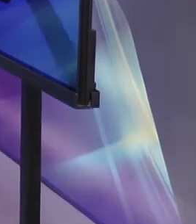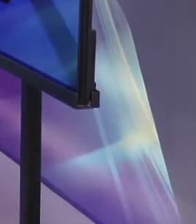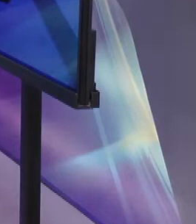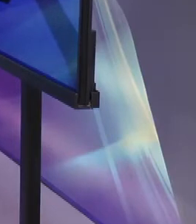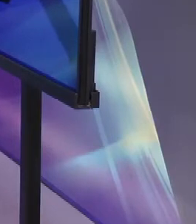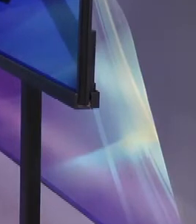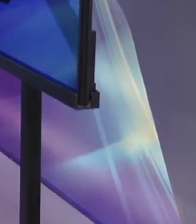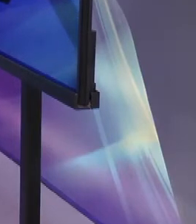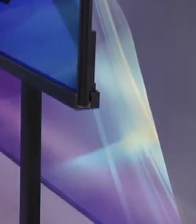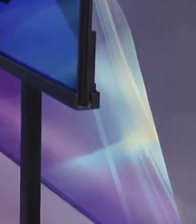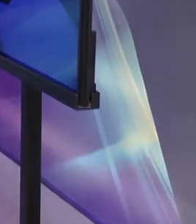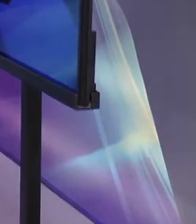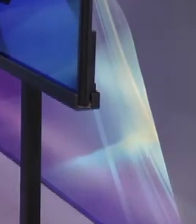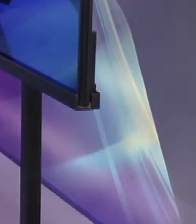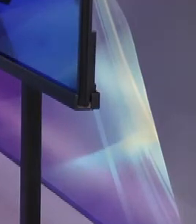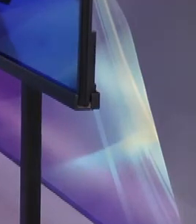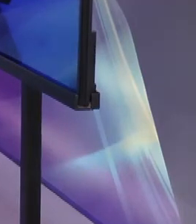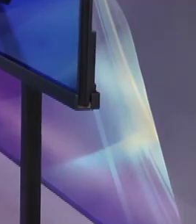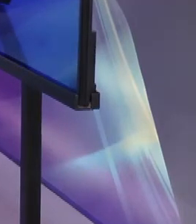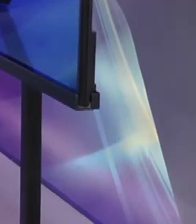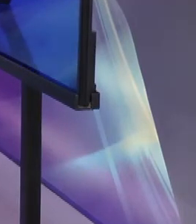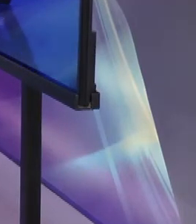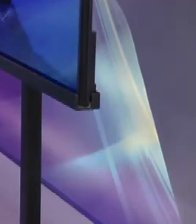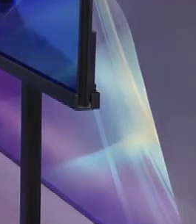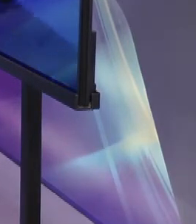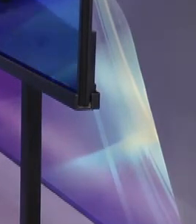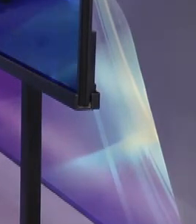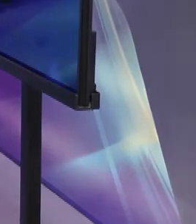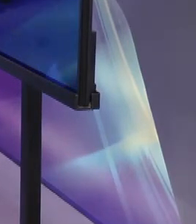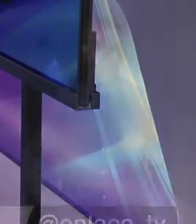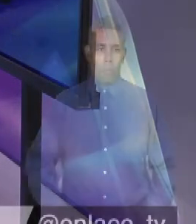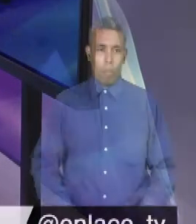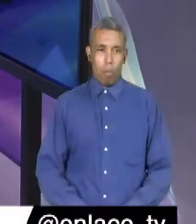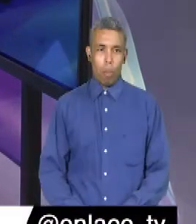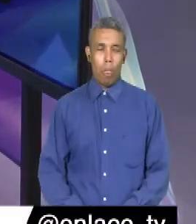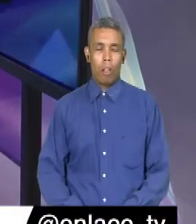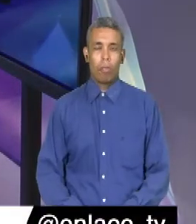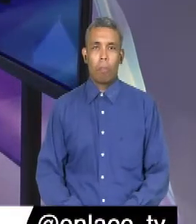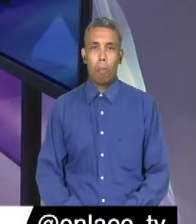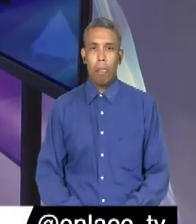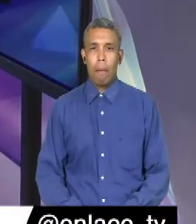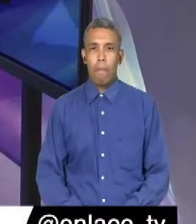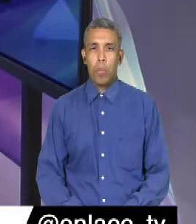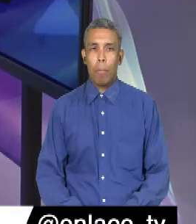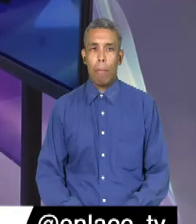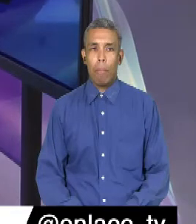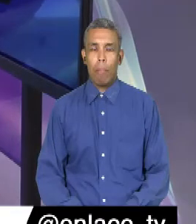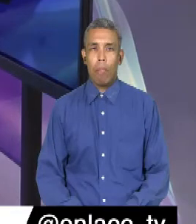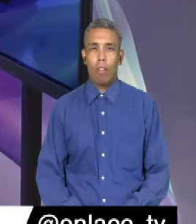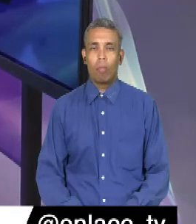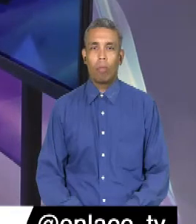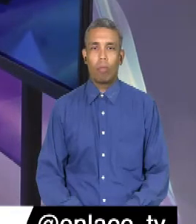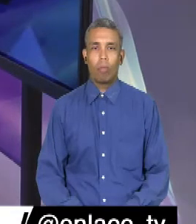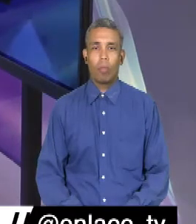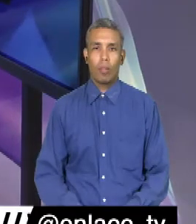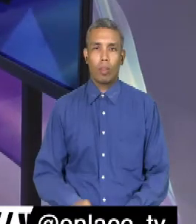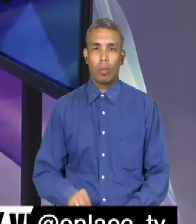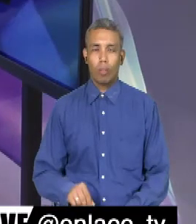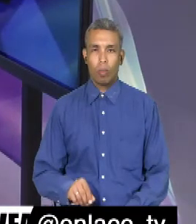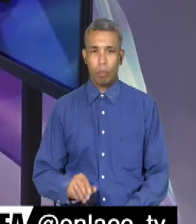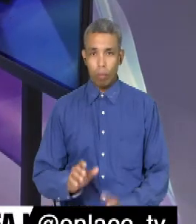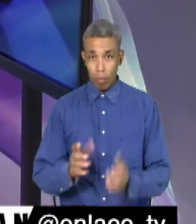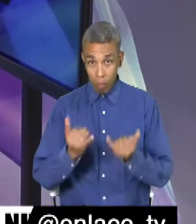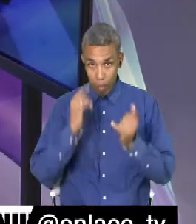www.enlacetelevisión.com, quienes lo hacen a través de sus dispositivos móviles y quienes reportan sintonía en la ciudad de Bucaramanga y Cúcuta a través del canal 102 de Uri.